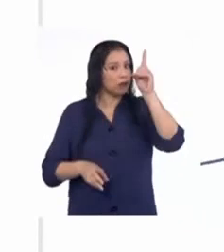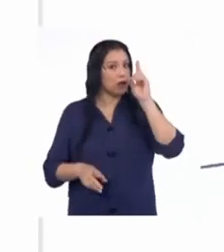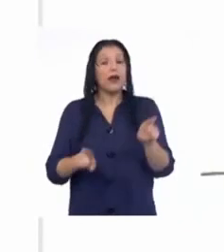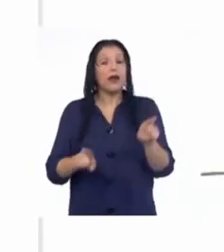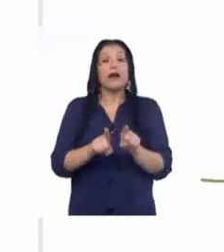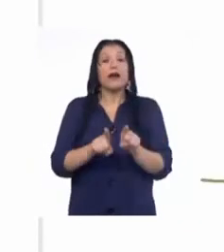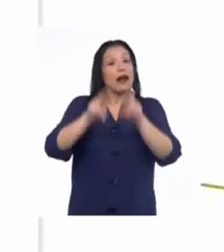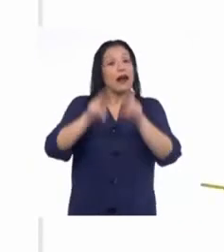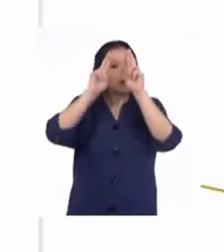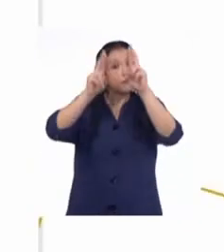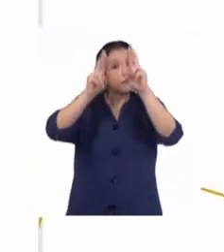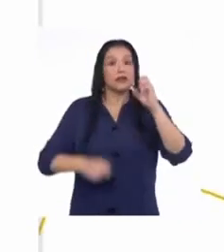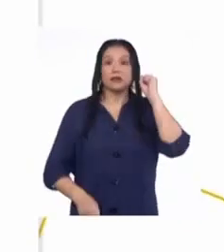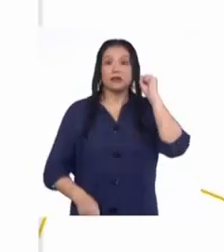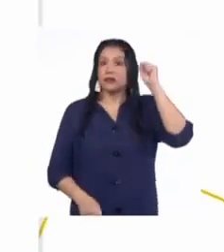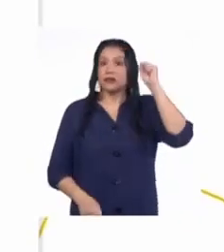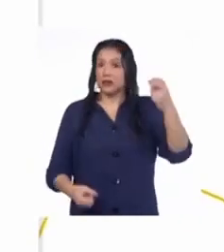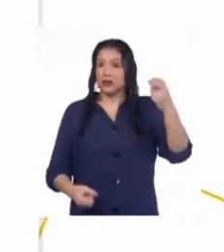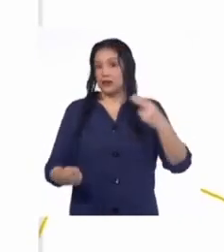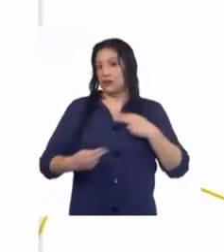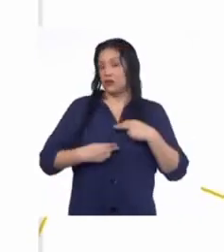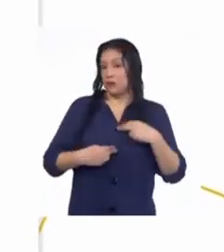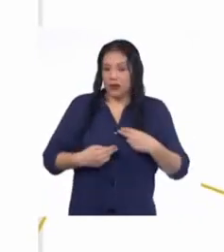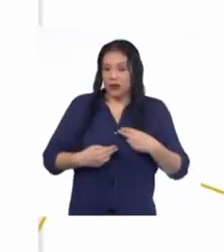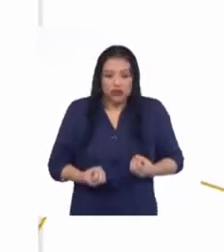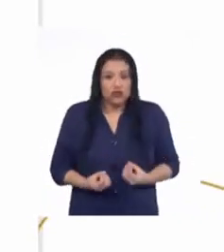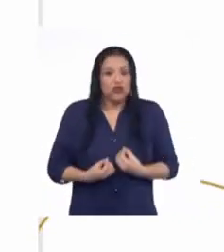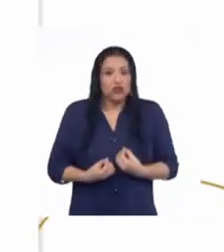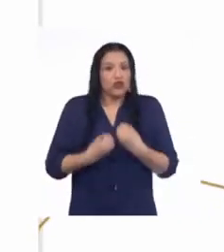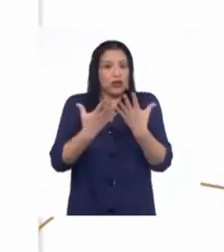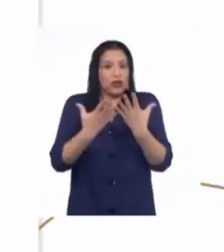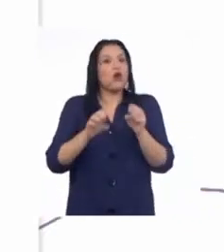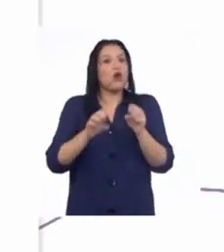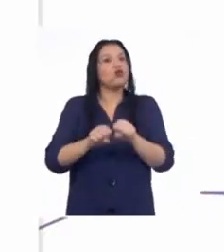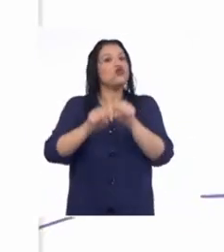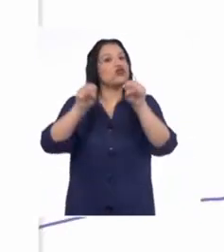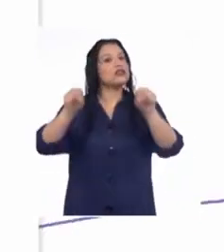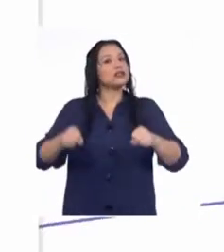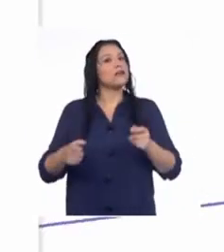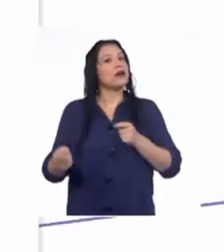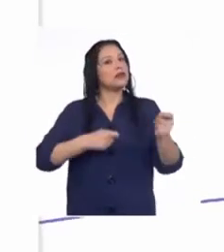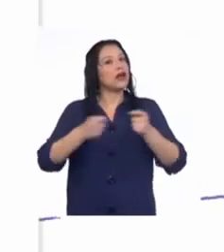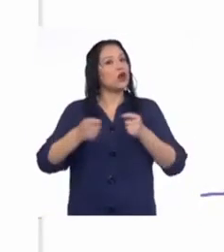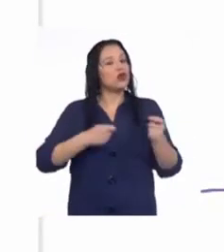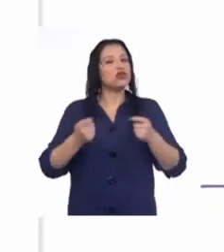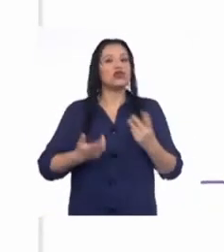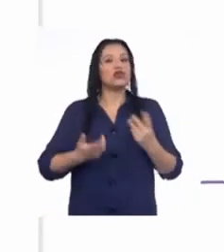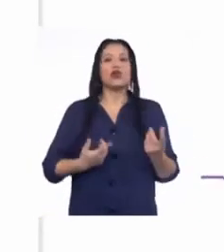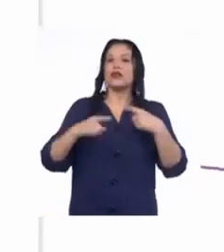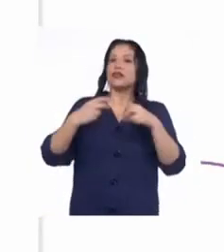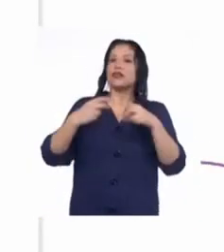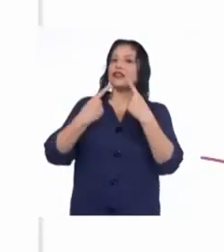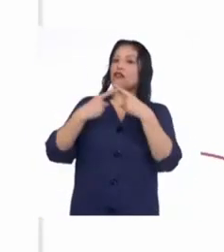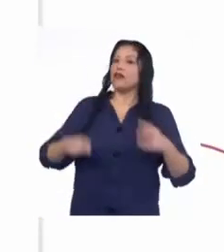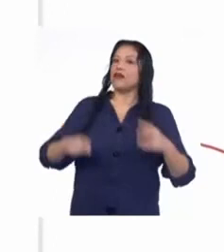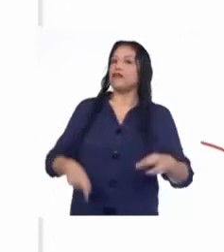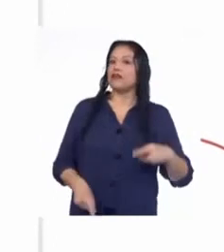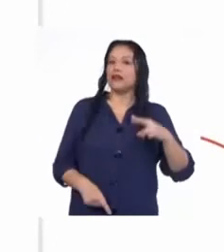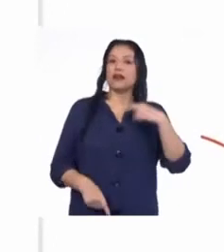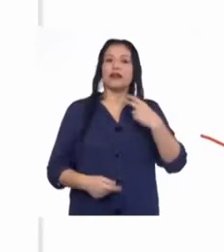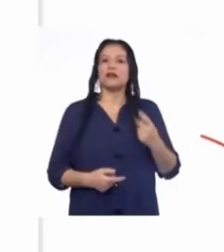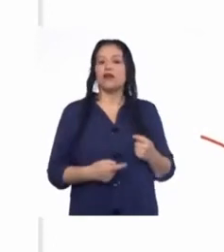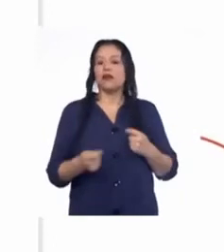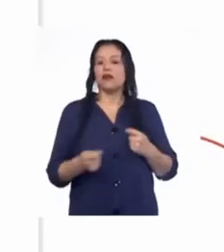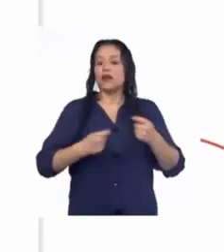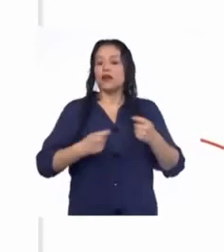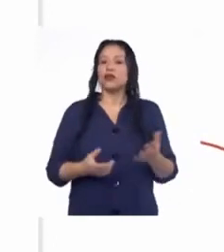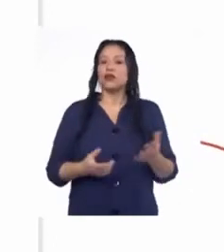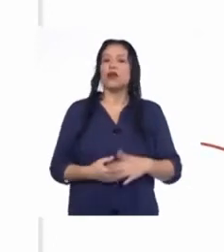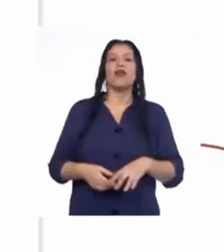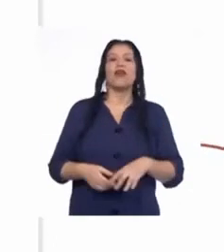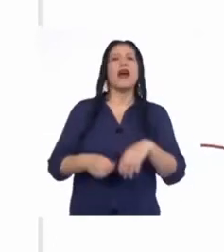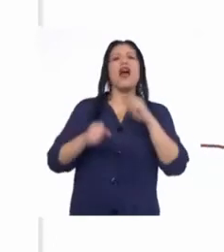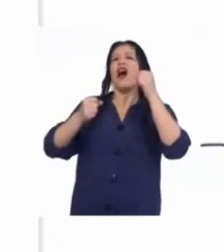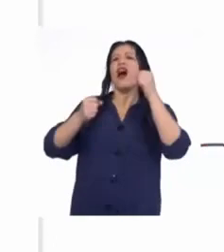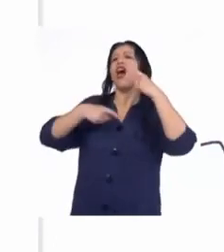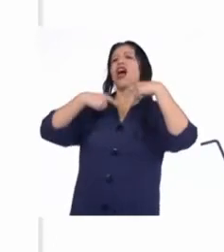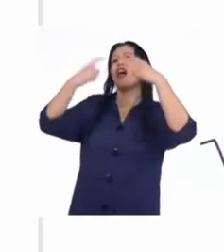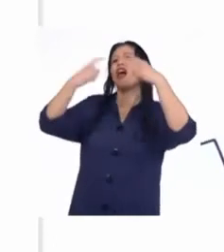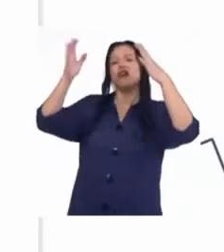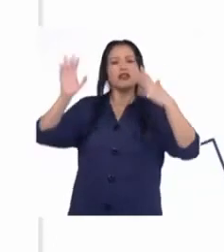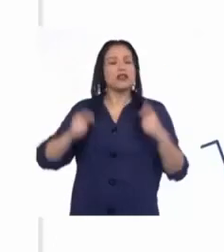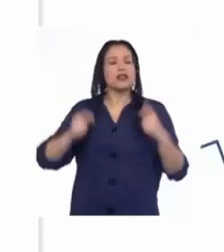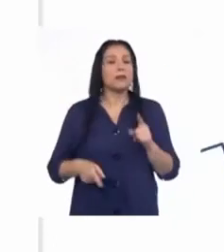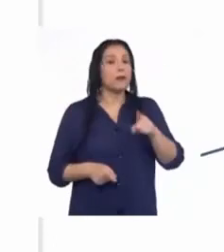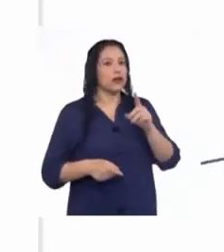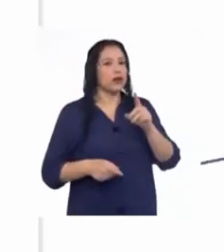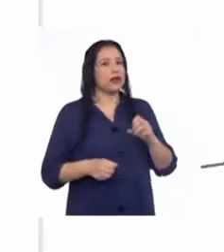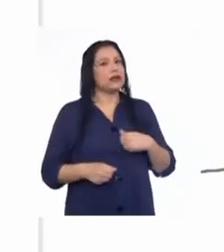respeto de los derechos humanos, proporcionan un sistema de control frente a los riesgos de la tiranía y del populismo, porque en las democracias